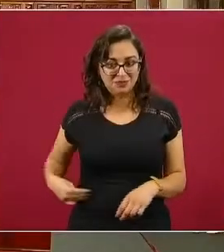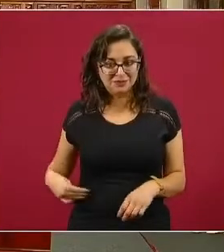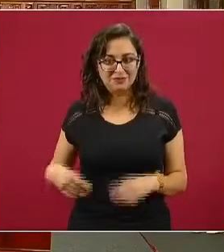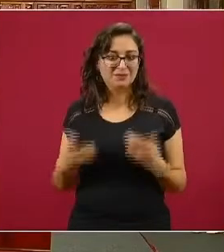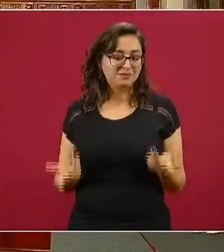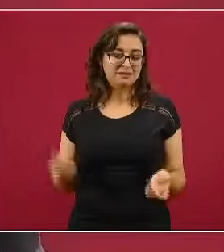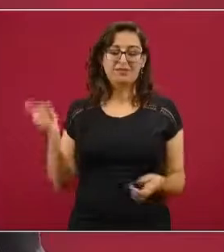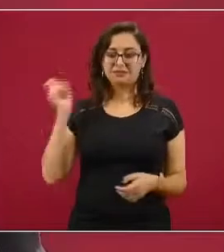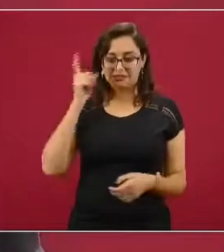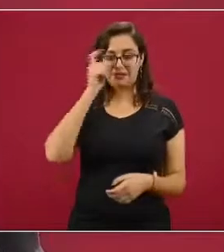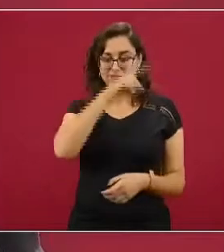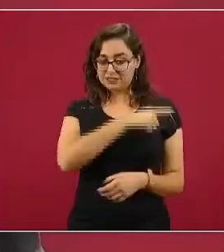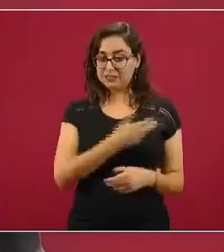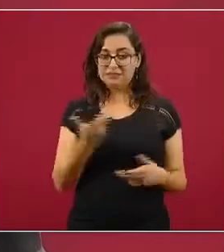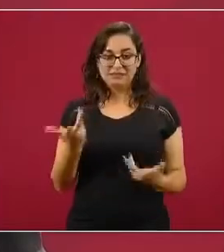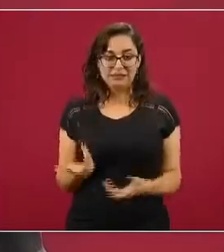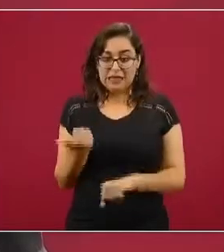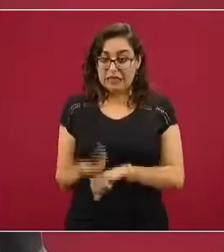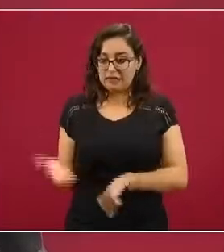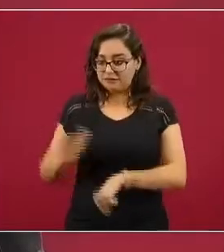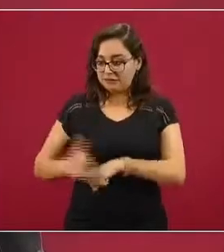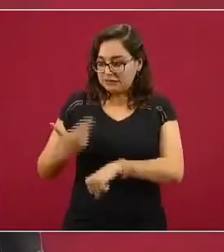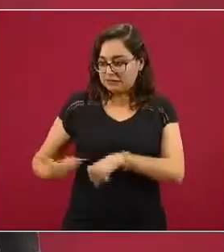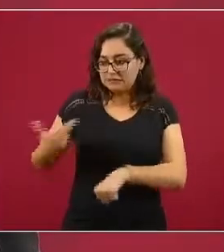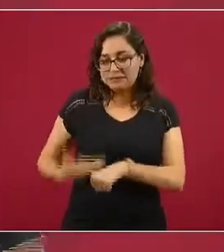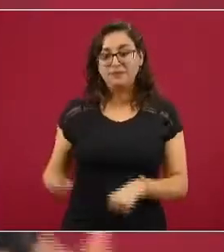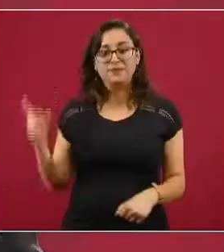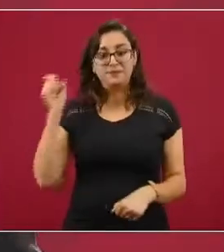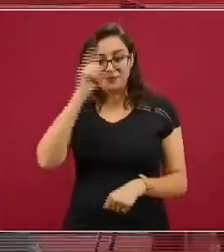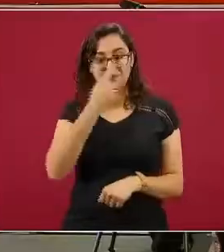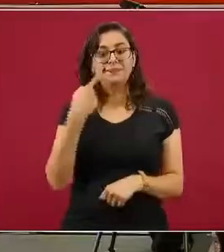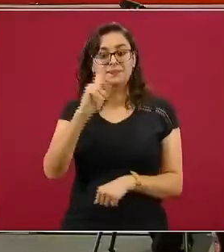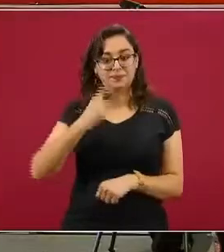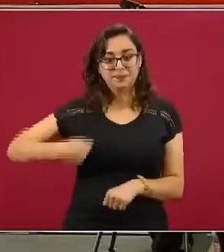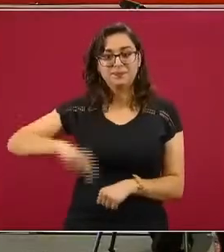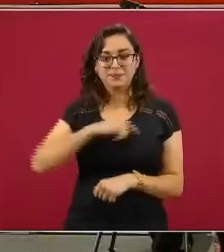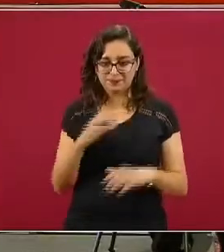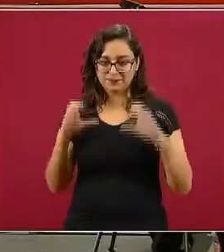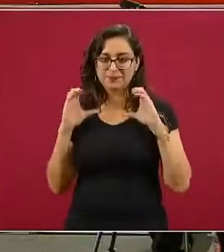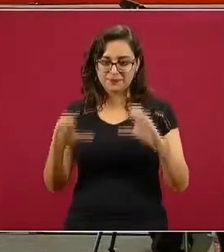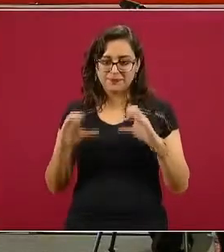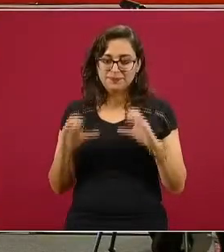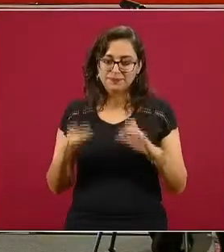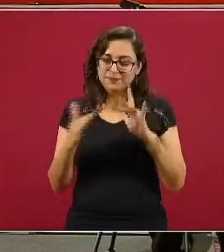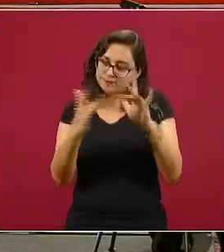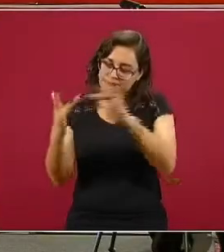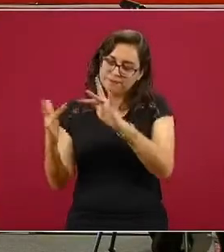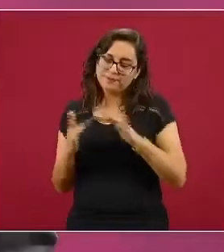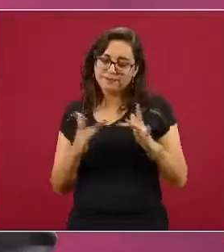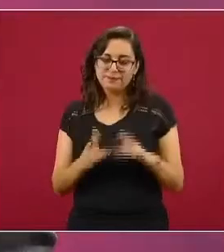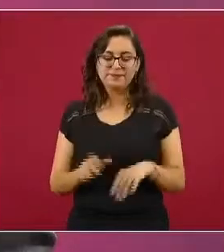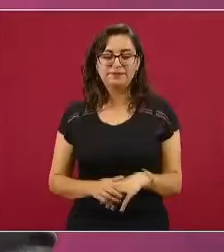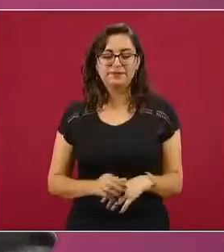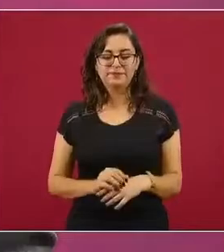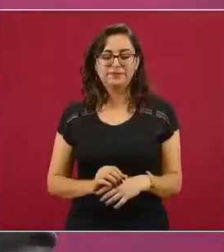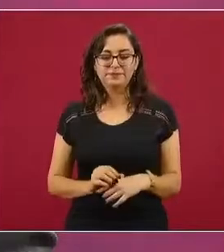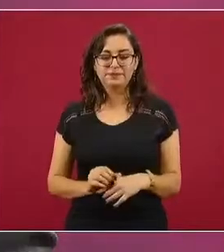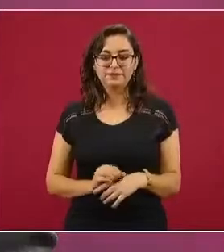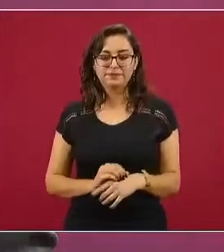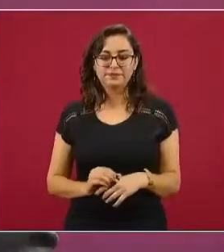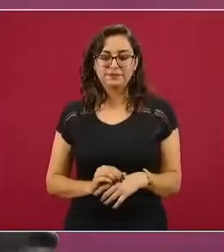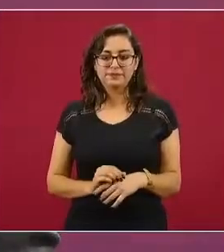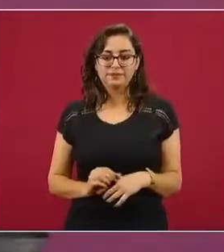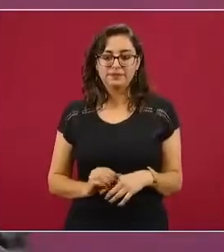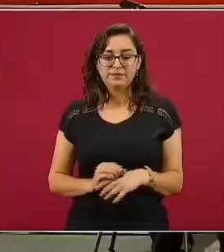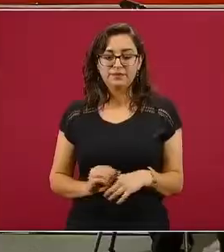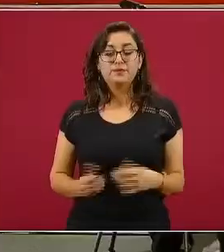se vuelve muy complejo incluso la administración de esta red, pero procuramos tener todos estos mecanismos de enlace. Yo les solicitaría,